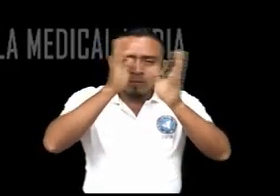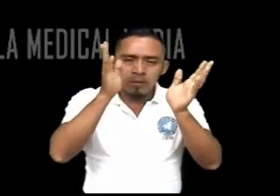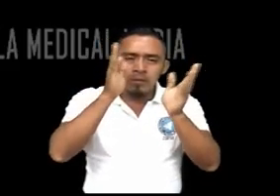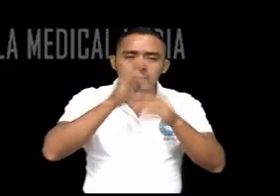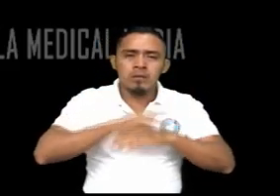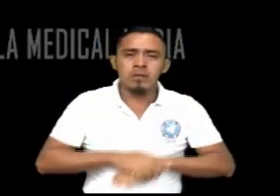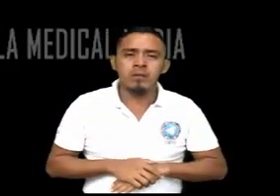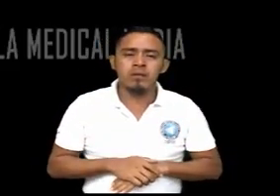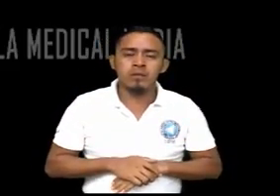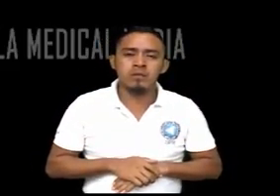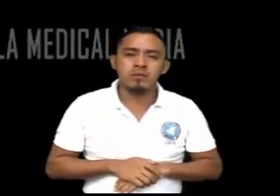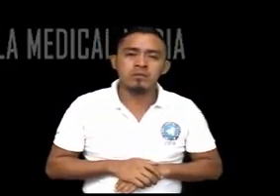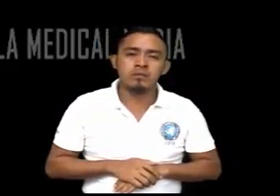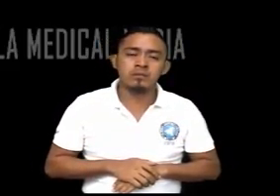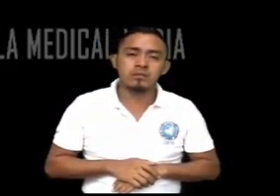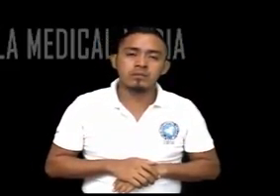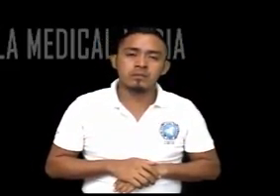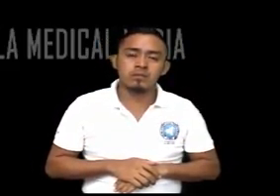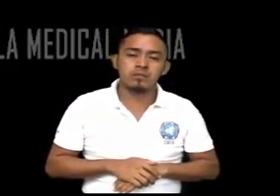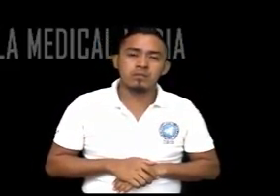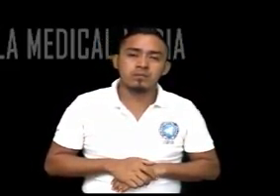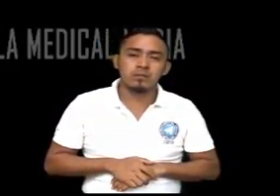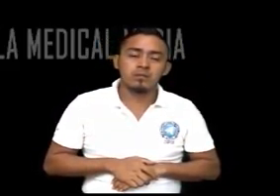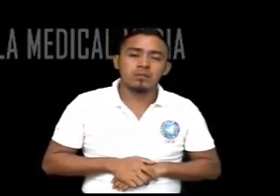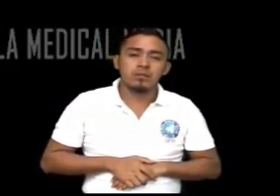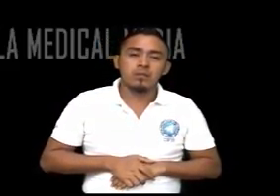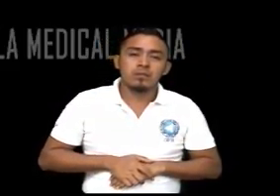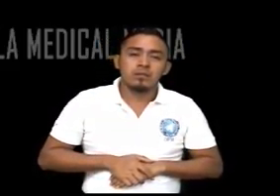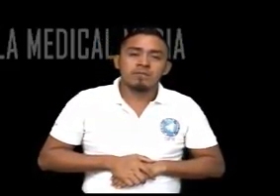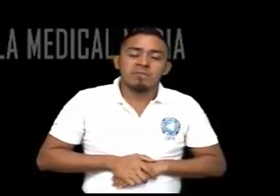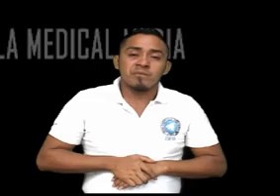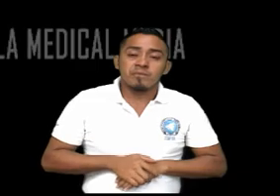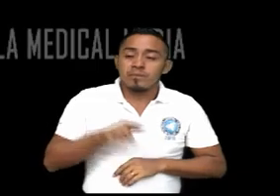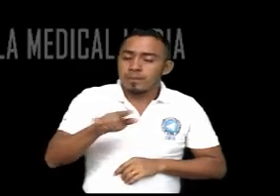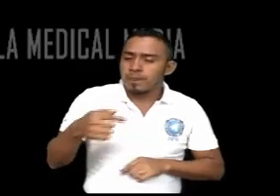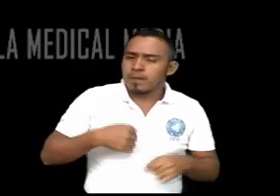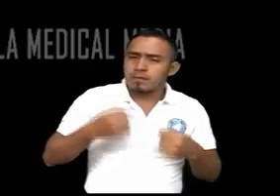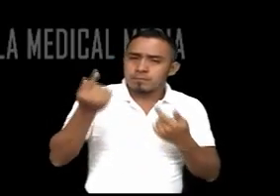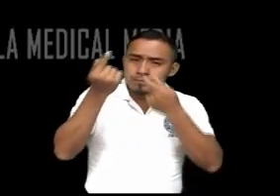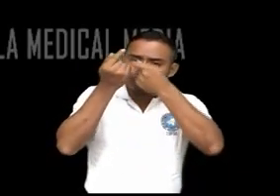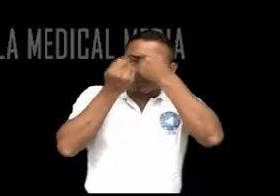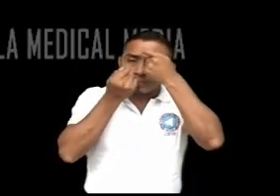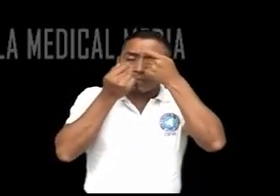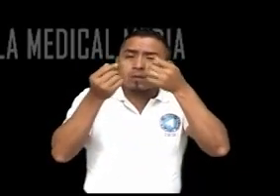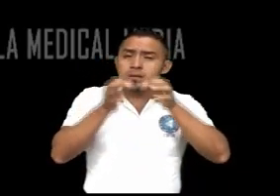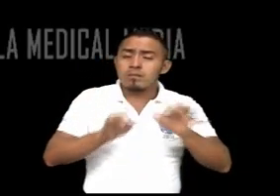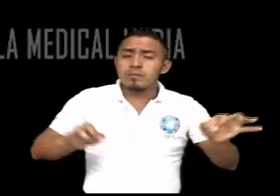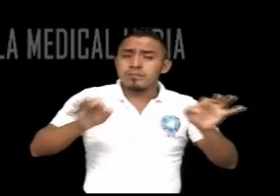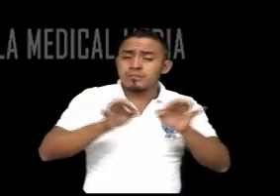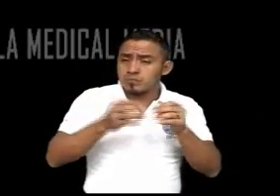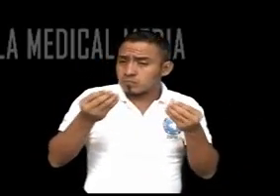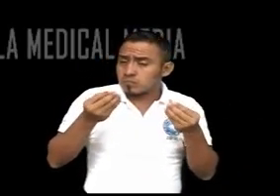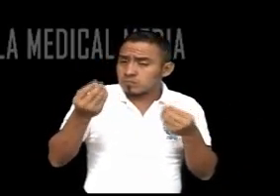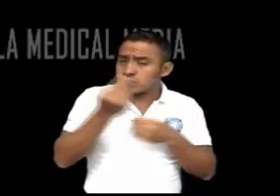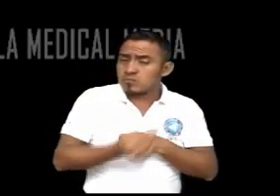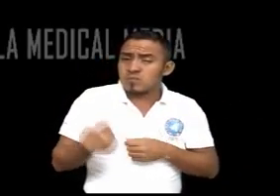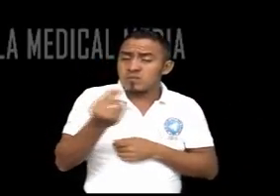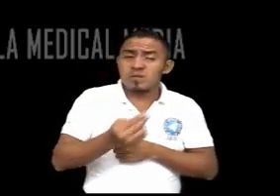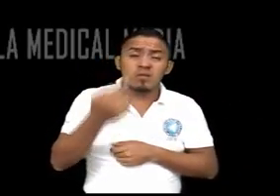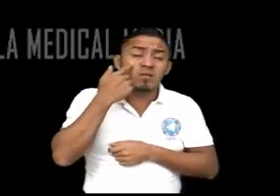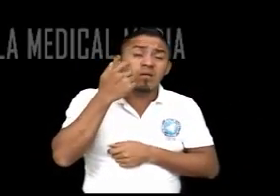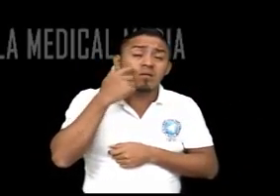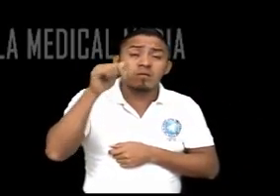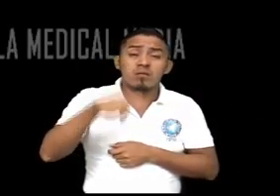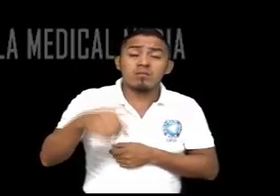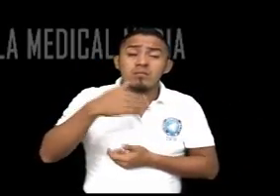cirugía. Ahora, esas operaciones por catarata son muy populares, sí. Son muy conocidas aquí